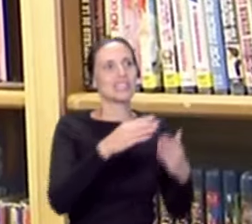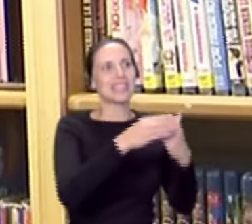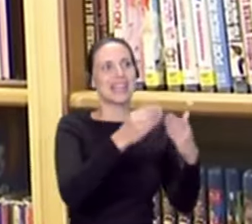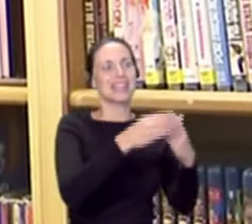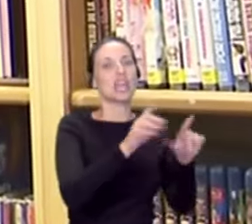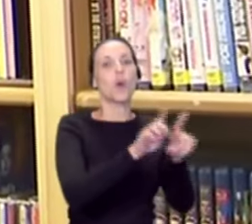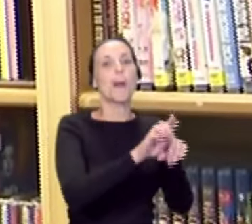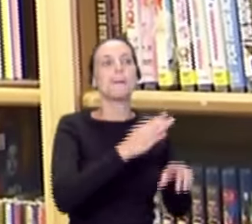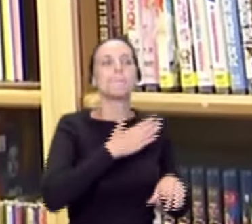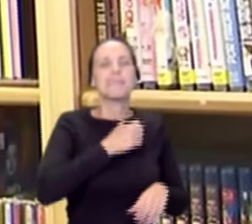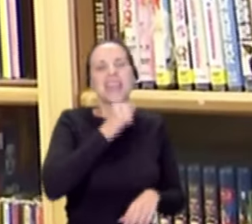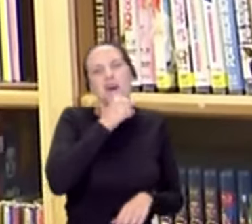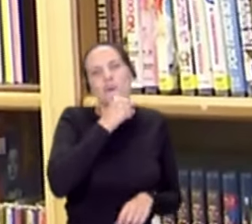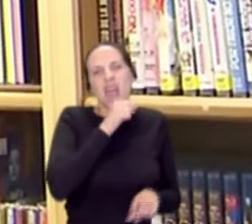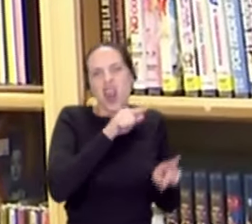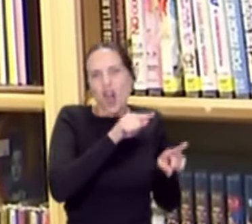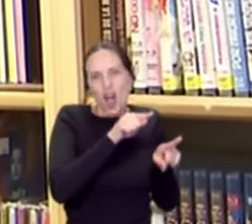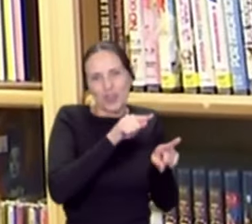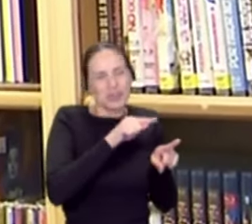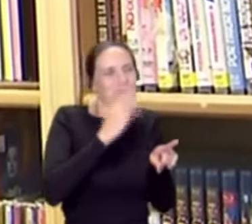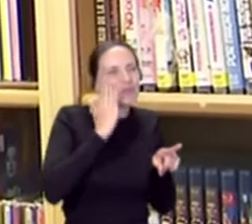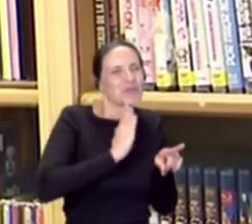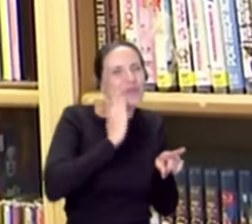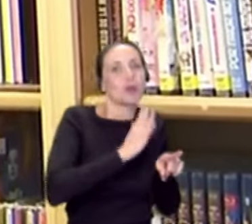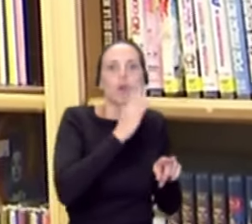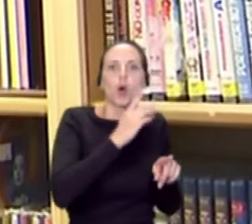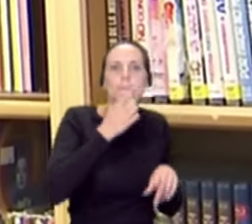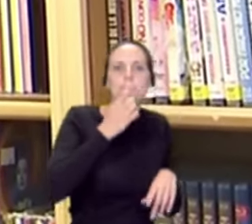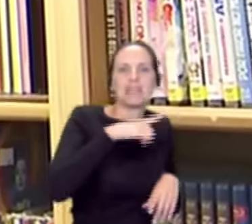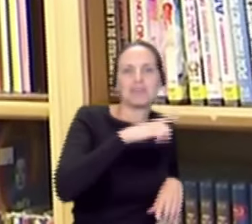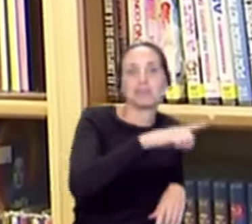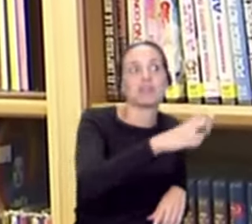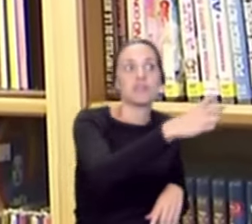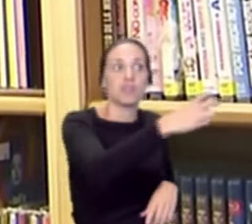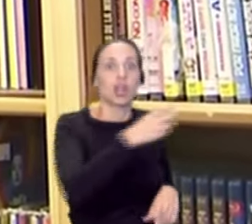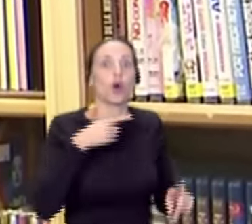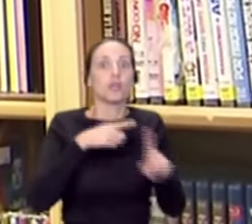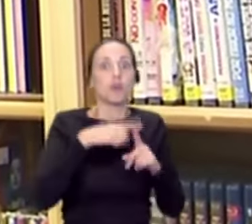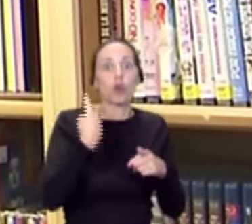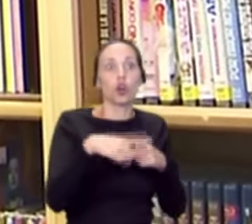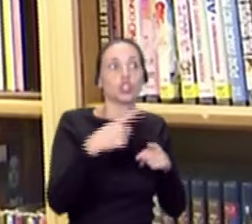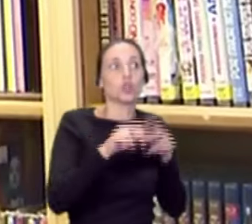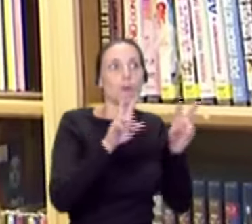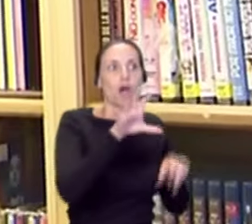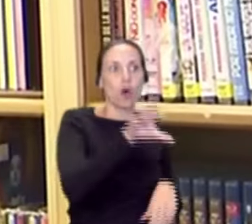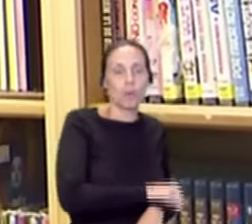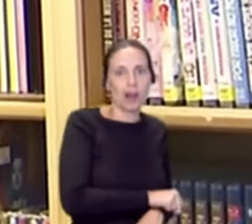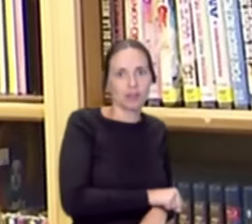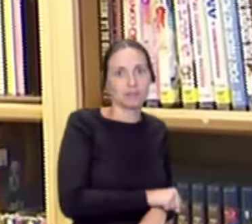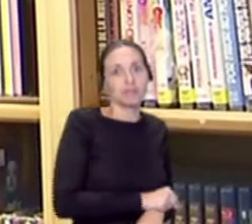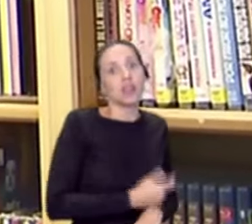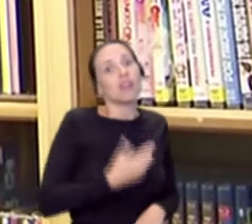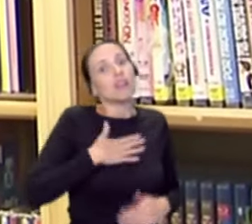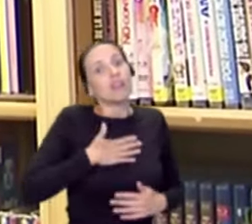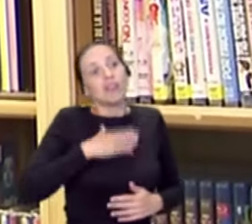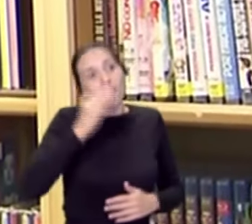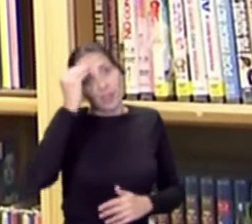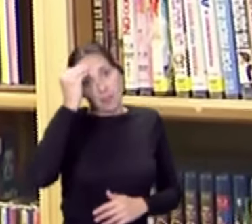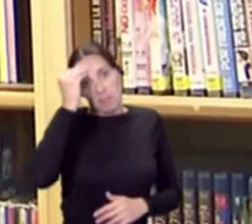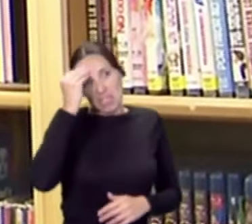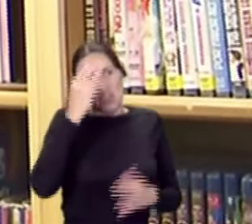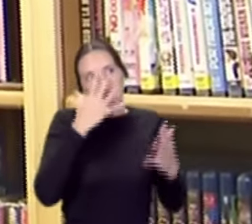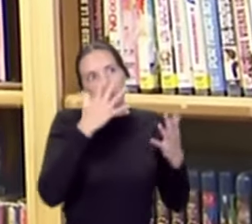Porque es muy fiel a venir aquí todos los meses a comprar novedades y tal. Y obviamente, bueno, yo pienso que es heterogéneo el público en